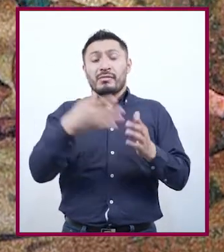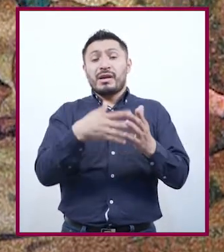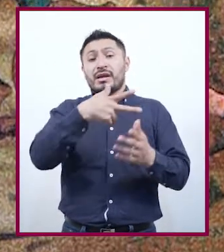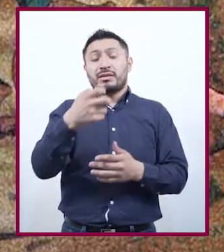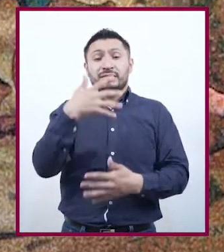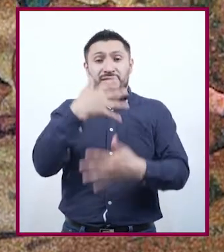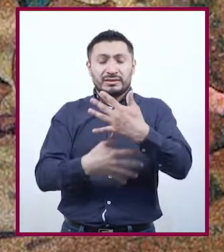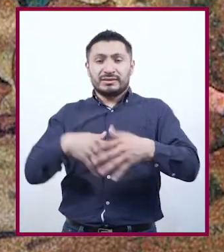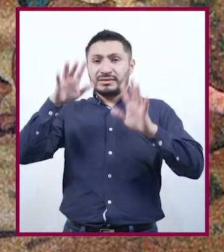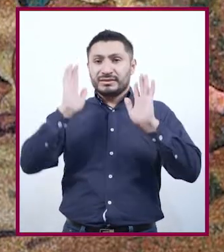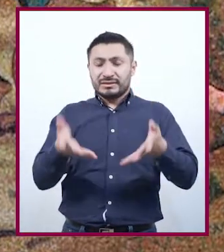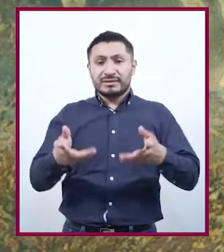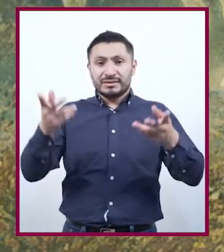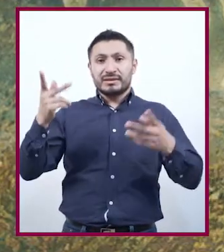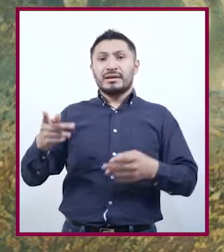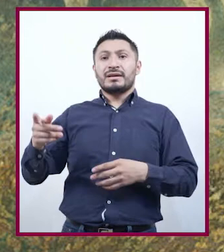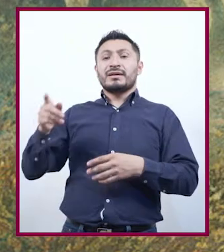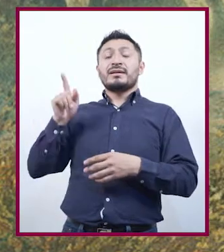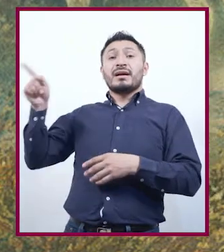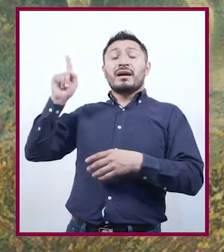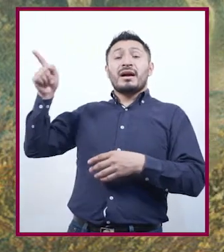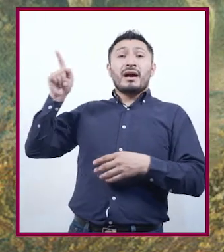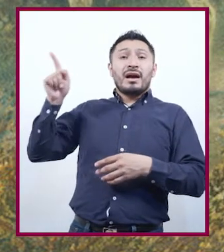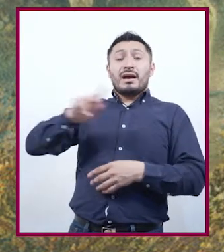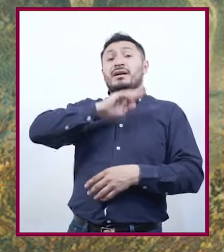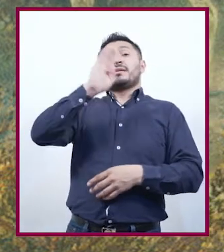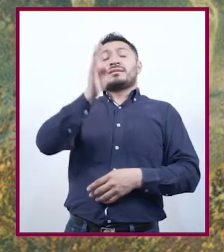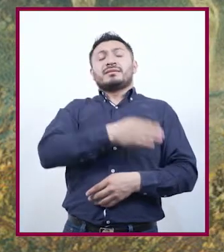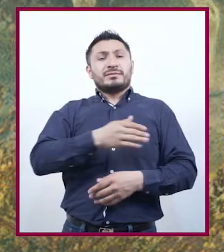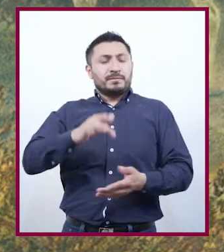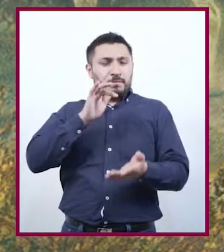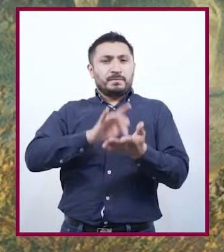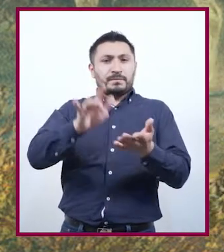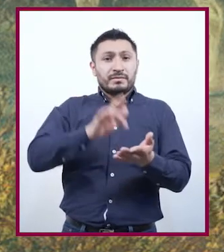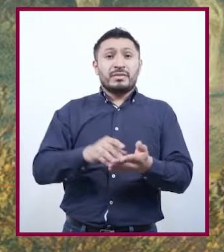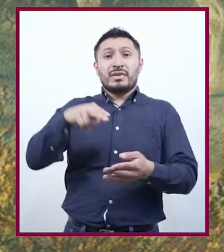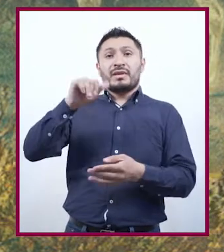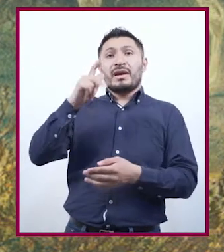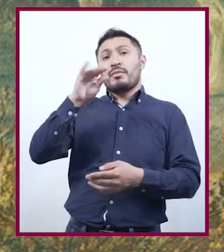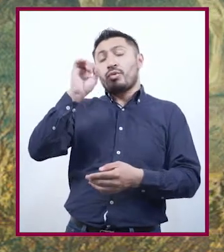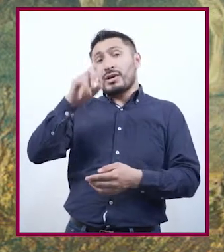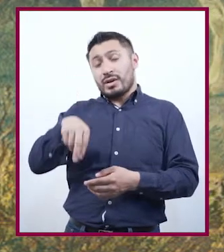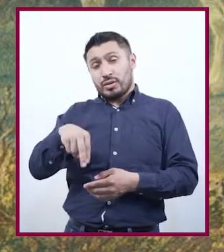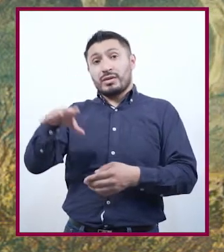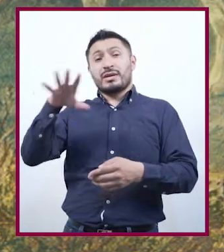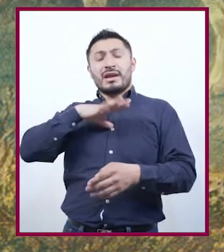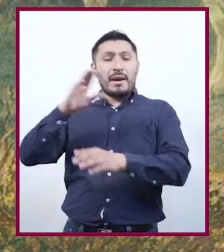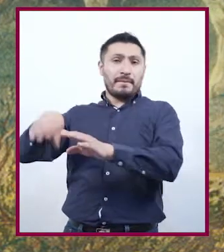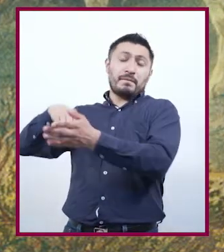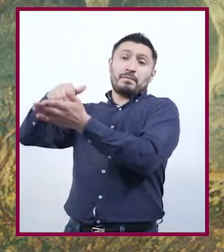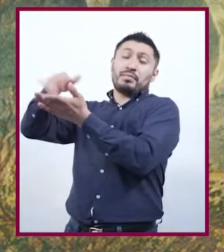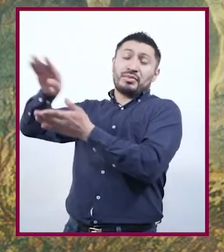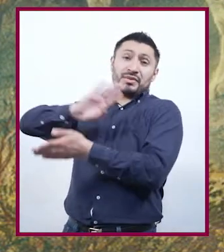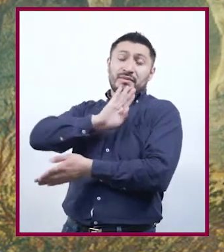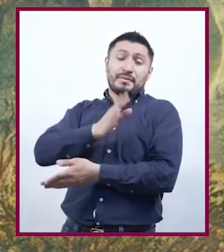1815 contaba con el respaldo pleno de la corona española, pues Napoleón había sido expulsado de